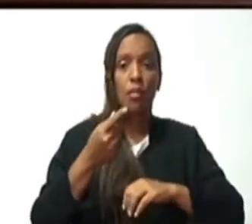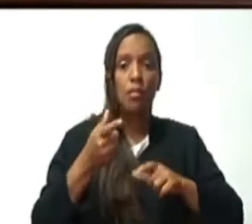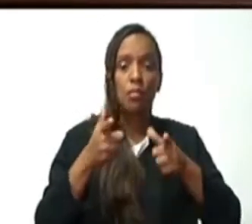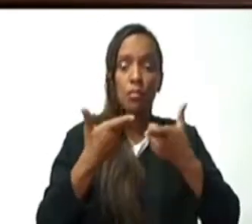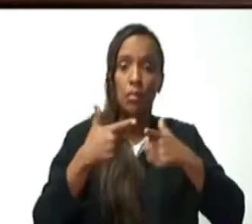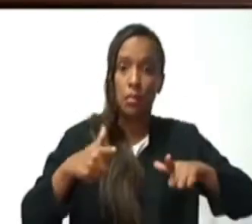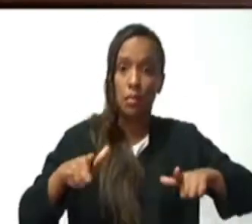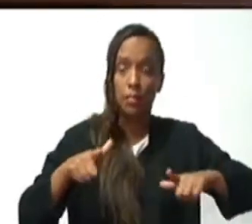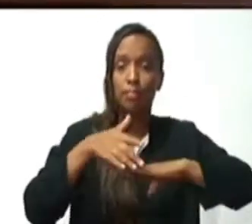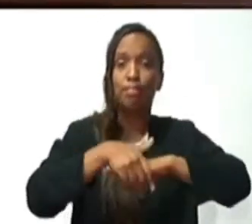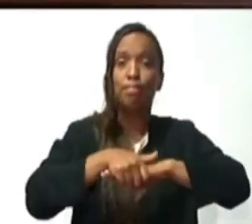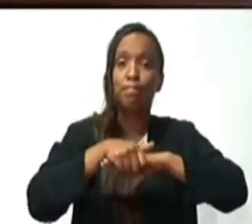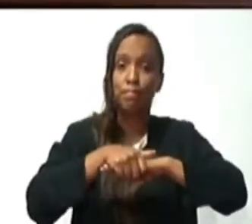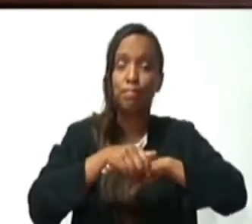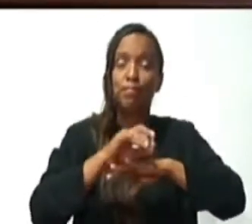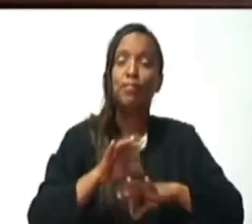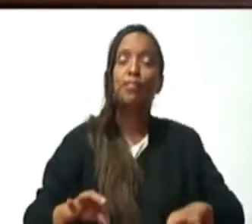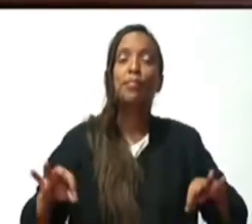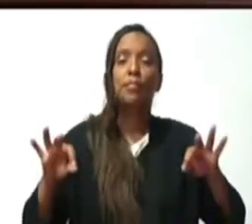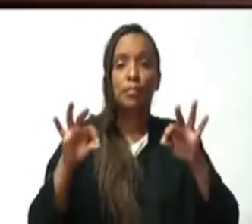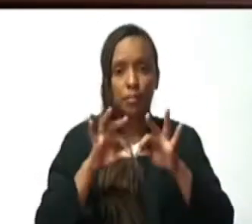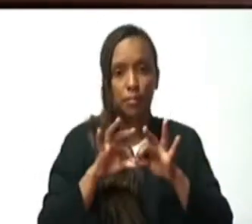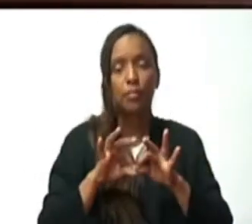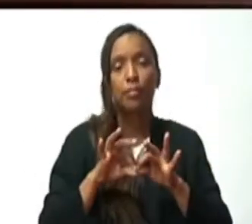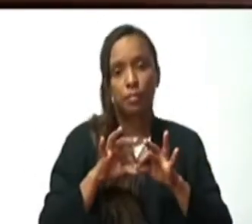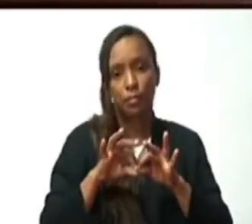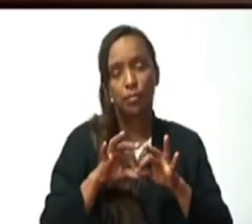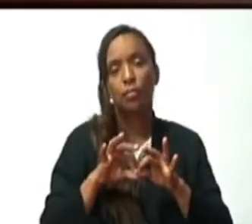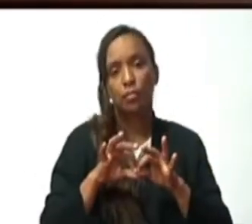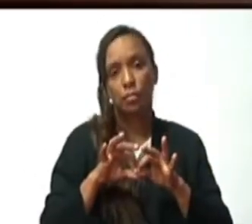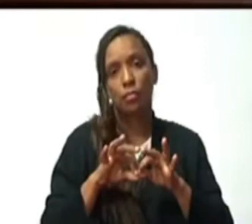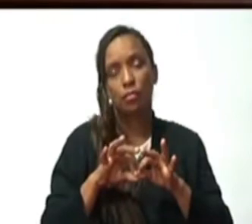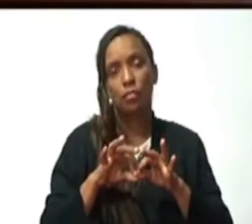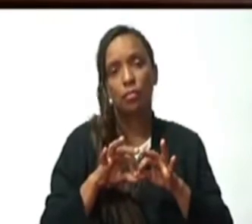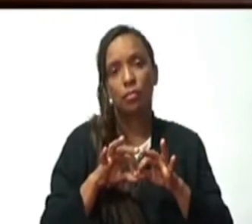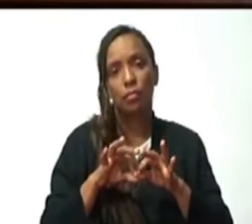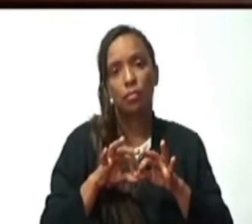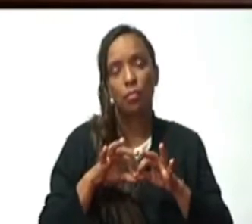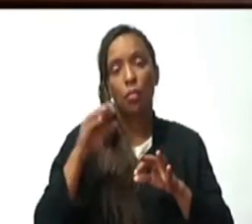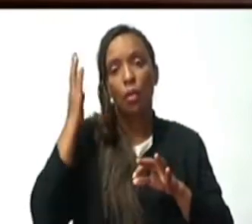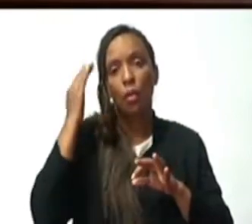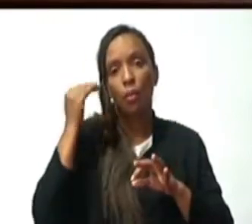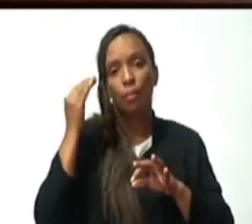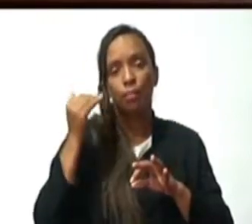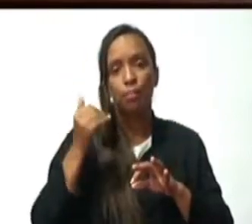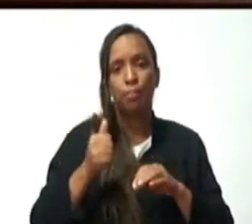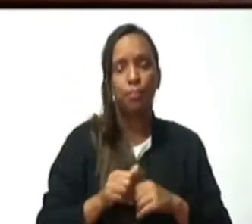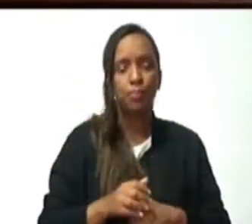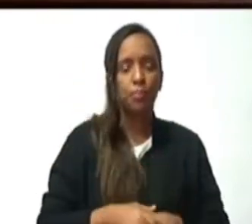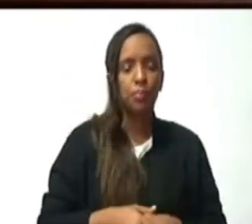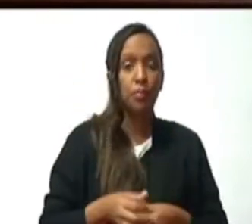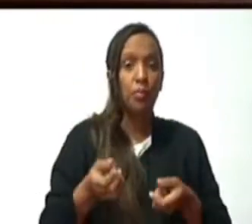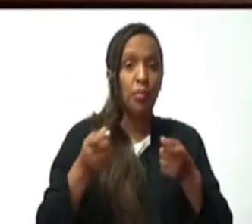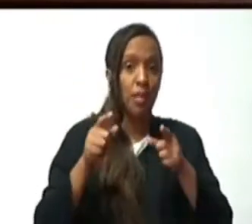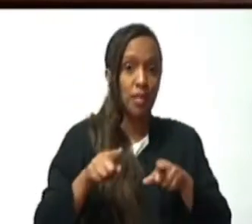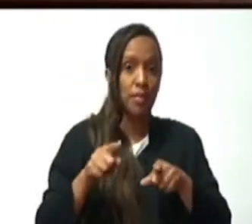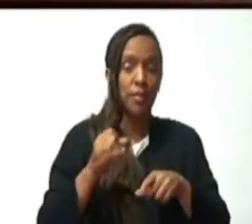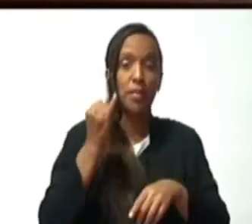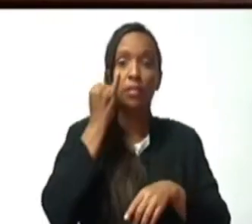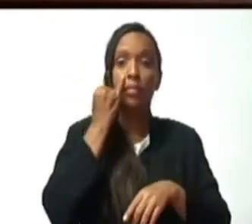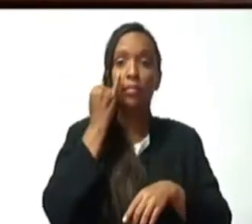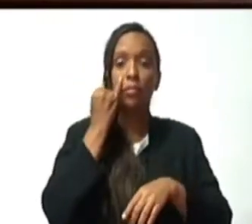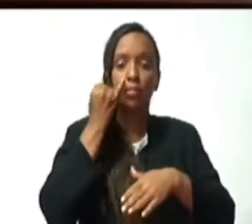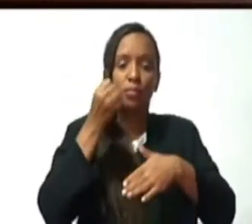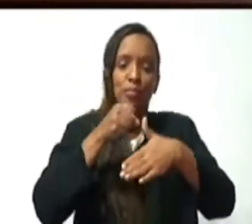Desde la cuna, desde la infancia, debe este idioma ser